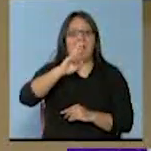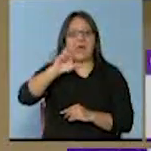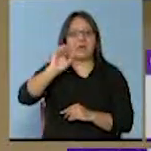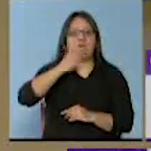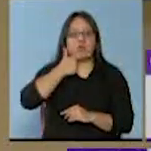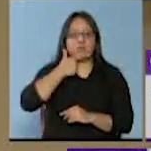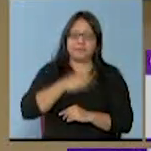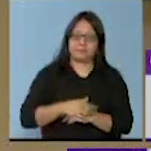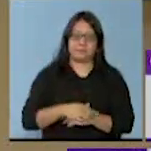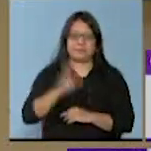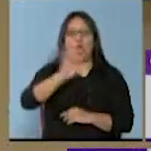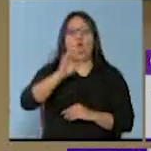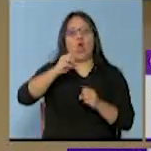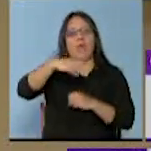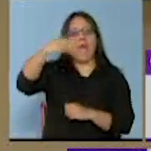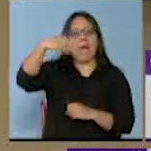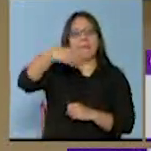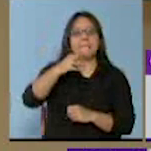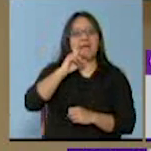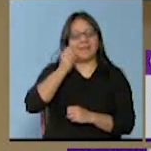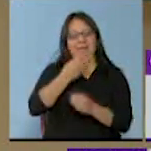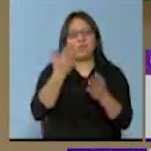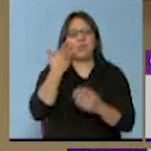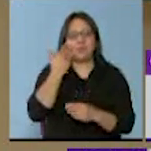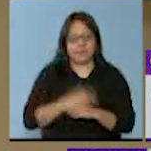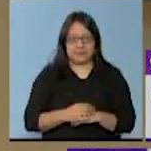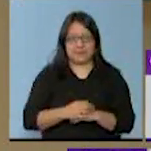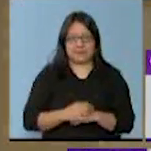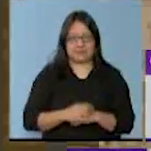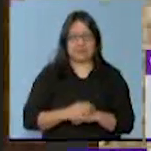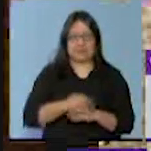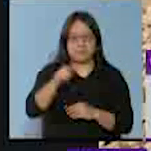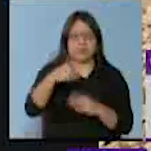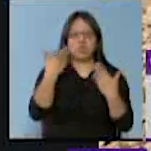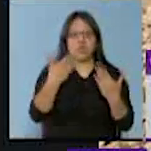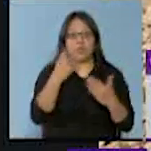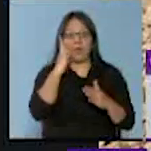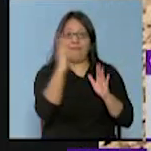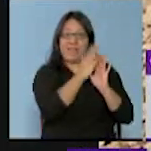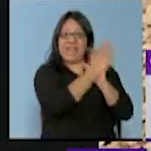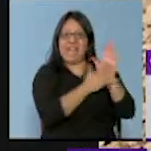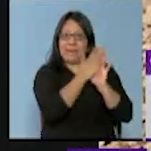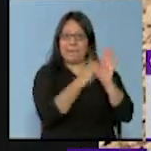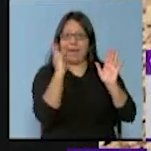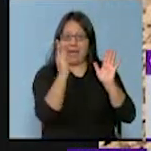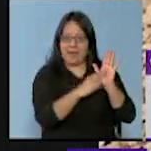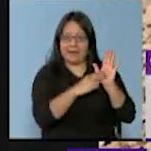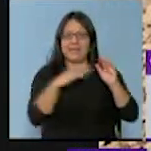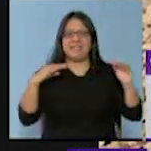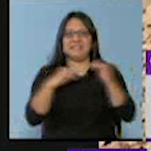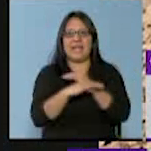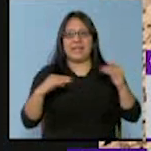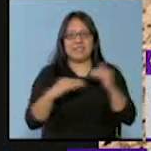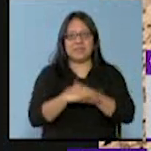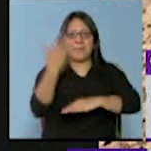Muchísimas gracias, Mariana. Efectivamente, estamos en este lugar. Ustedes pueden observar de fondo el puesto Caminero. Es el